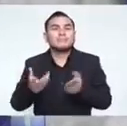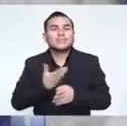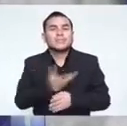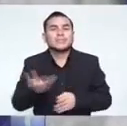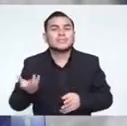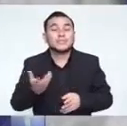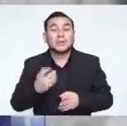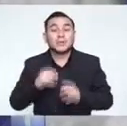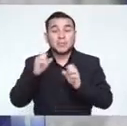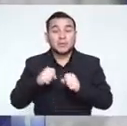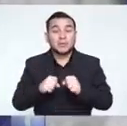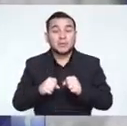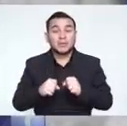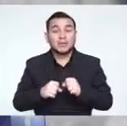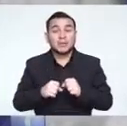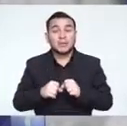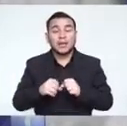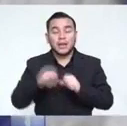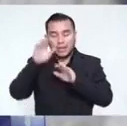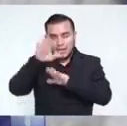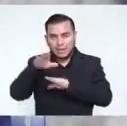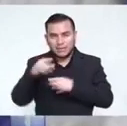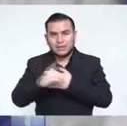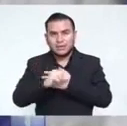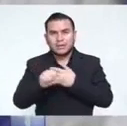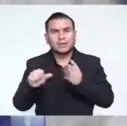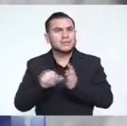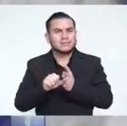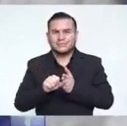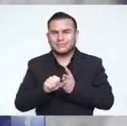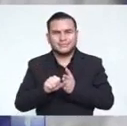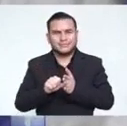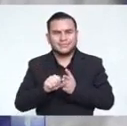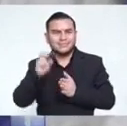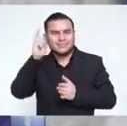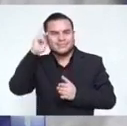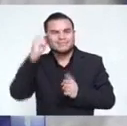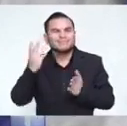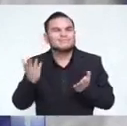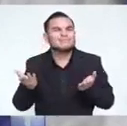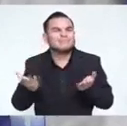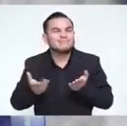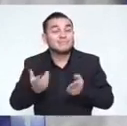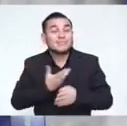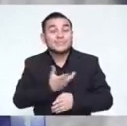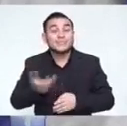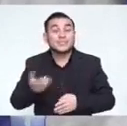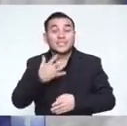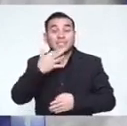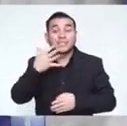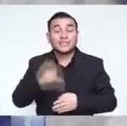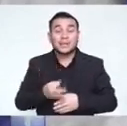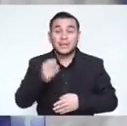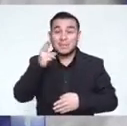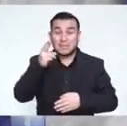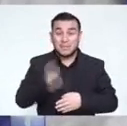entonces todo el mundo tenemos que decir amén. Ya no, si es que esto ya no es como ellos lo quieren seguir